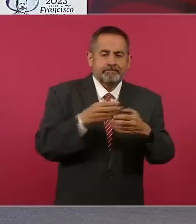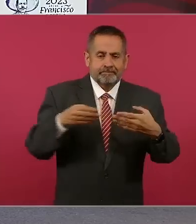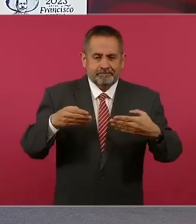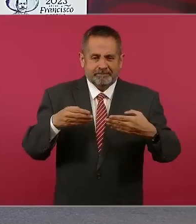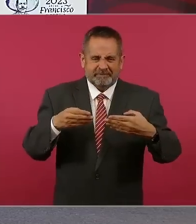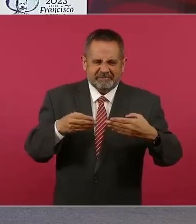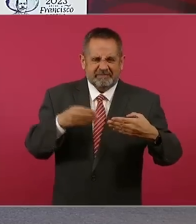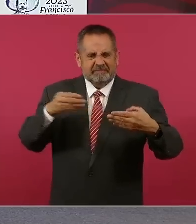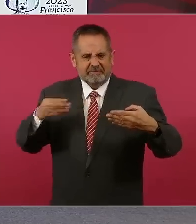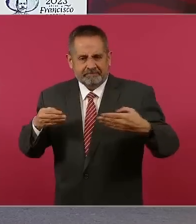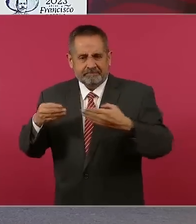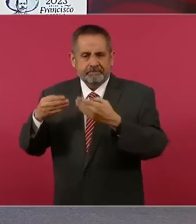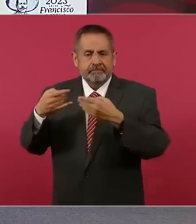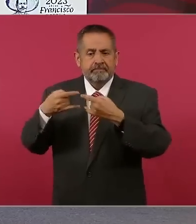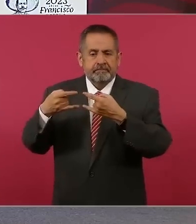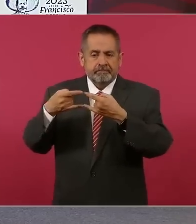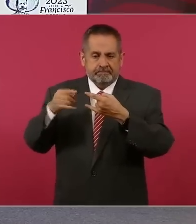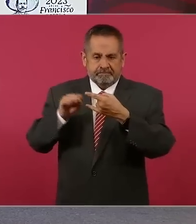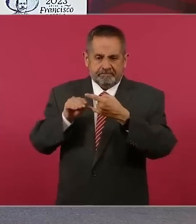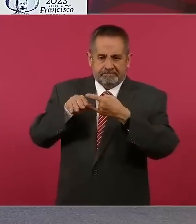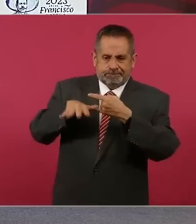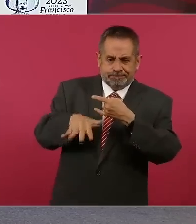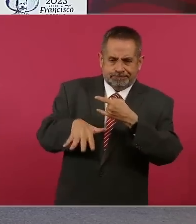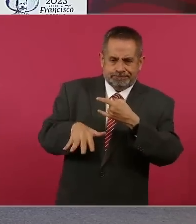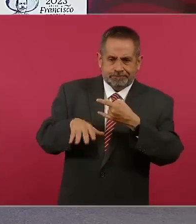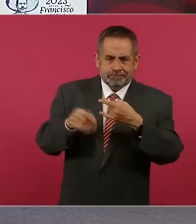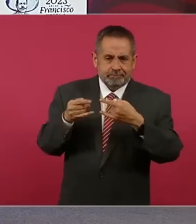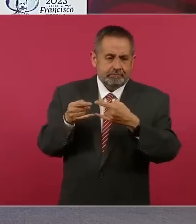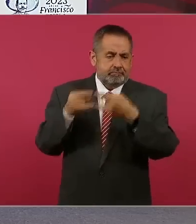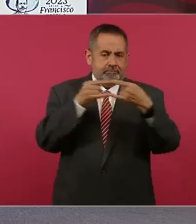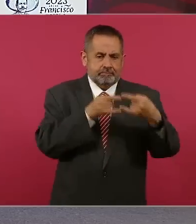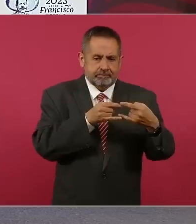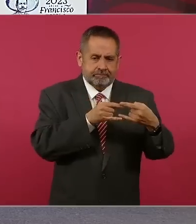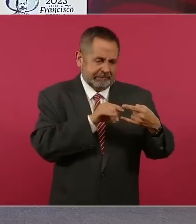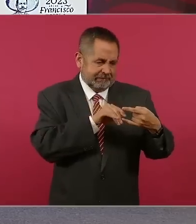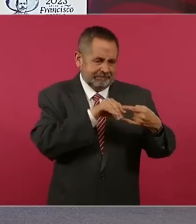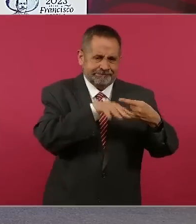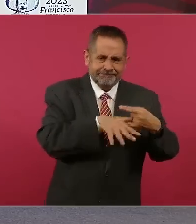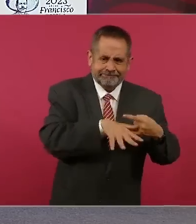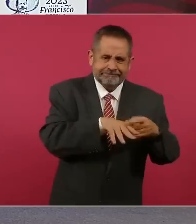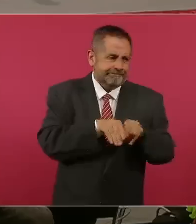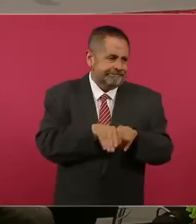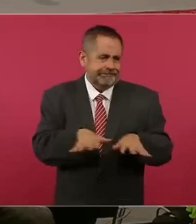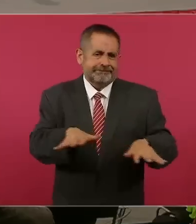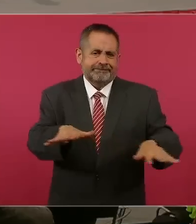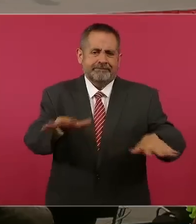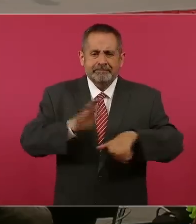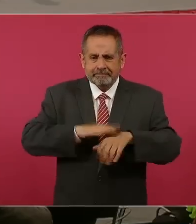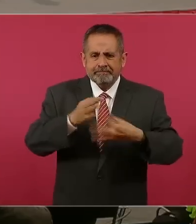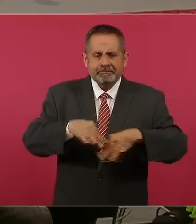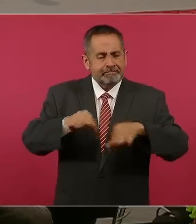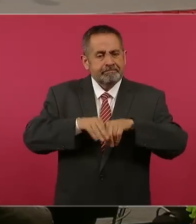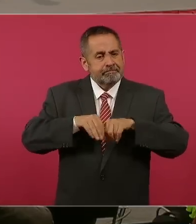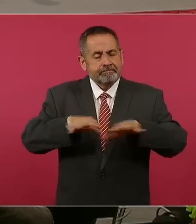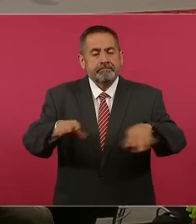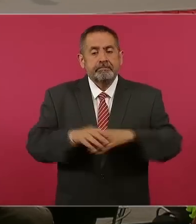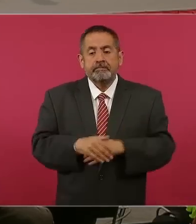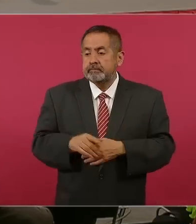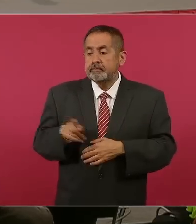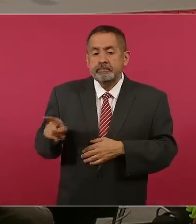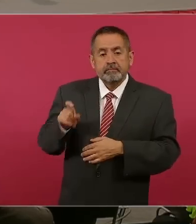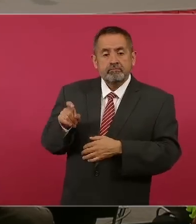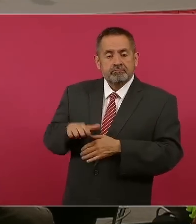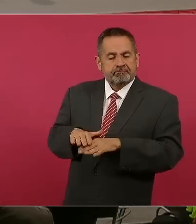ventana porque vamos a proporcionar más agua para la zona de riego, para las nuevas zonas, y vamos a sobrelevar el canal